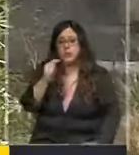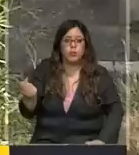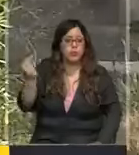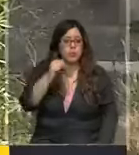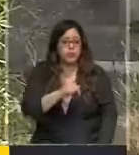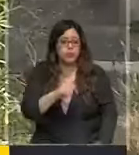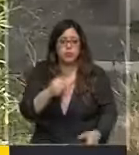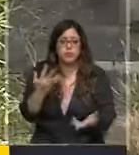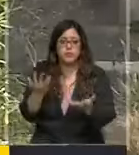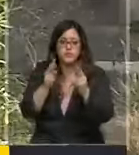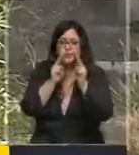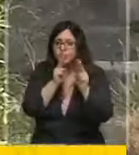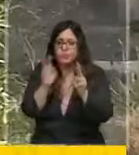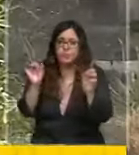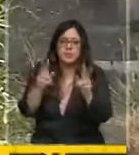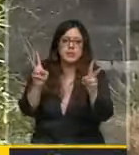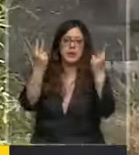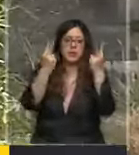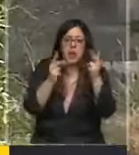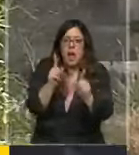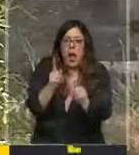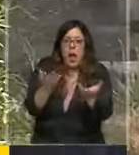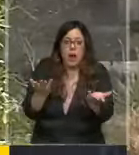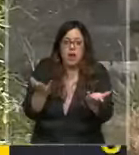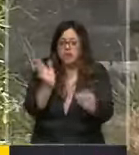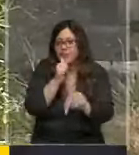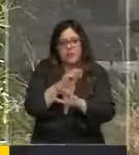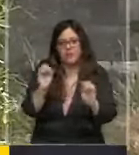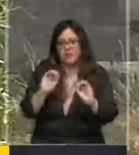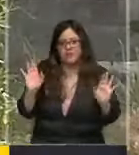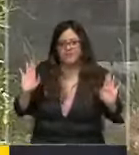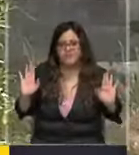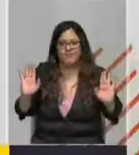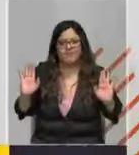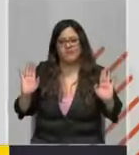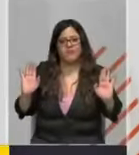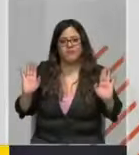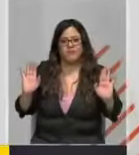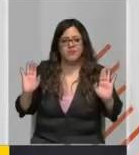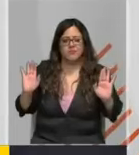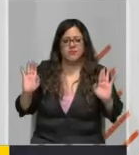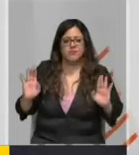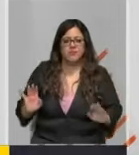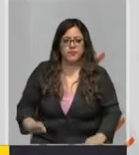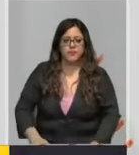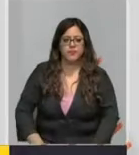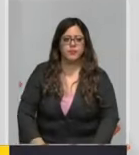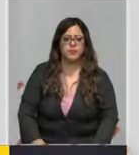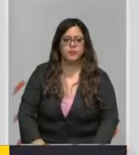es lo que, si podía salvar algo y veo que no hay nada. Vacío, vacío.